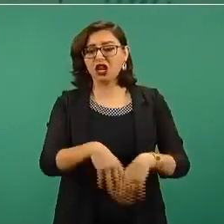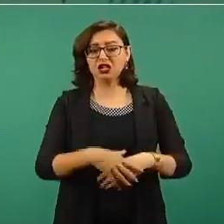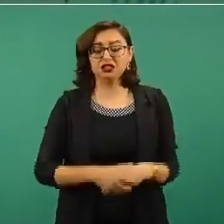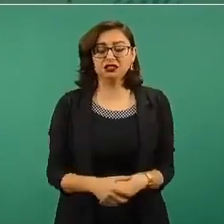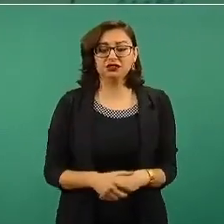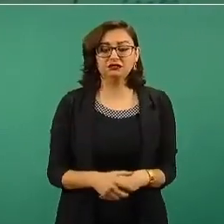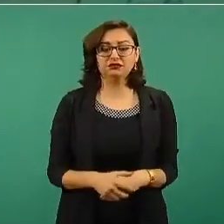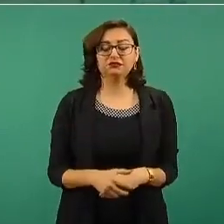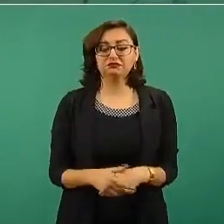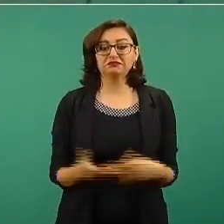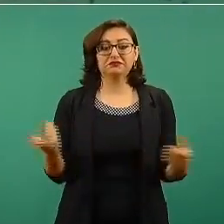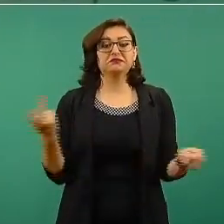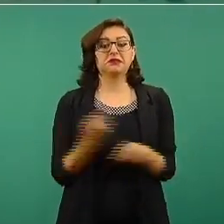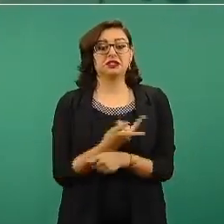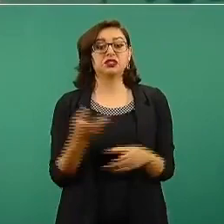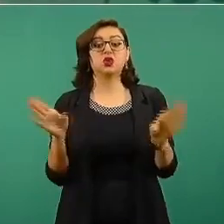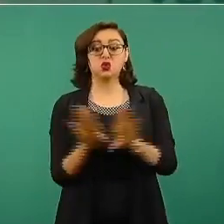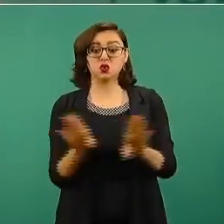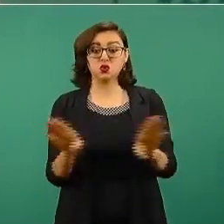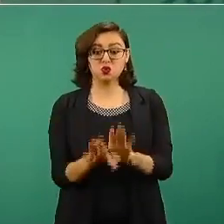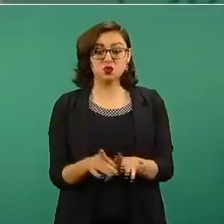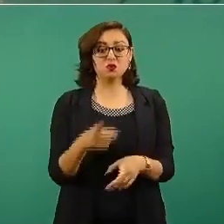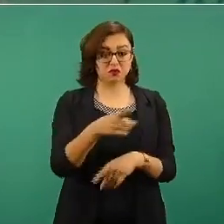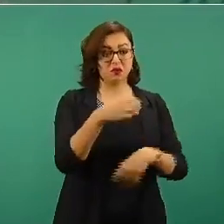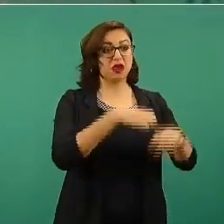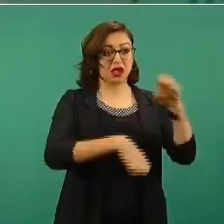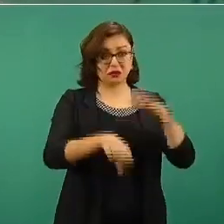daban contratos a empresas